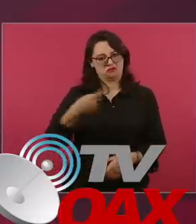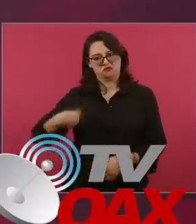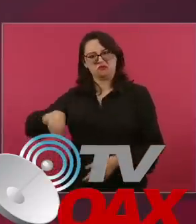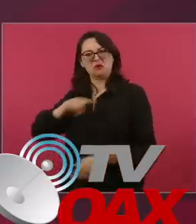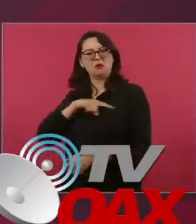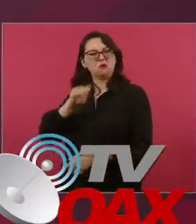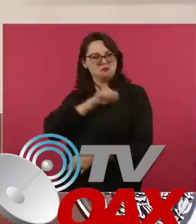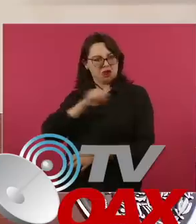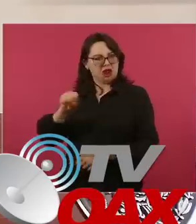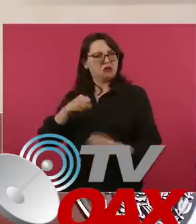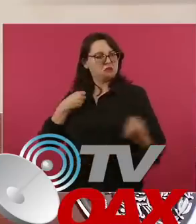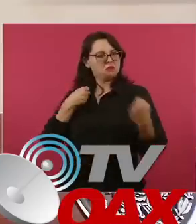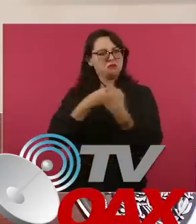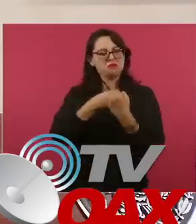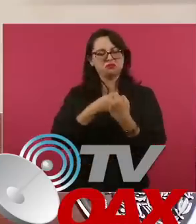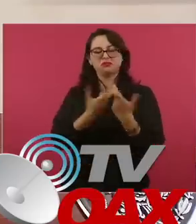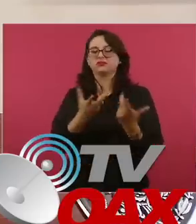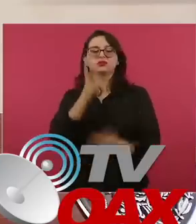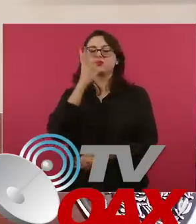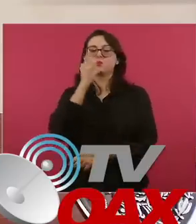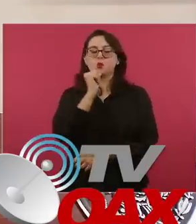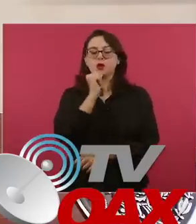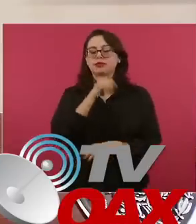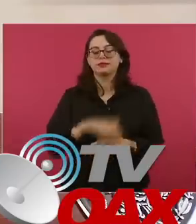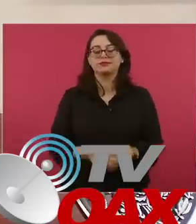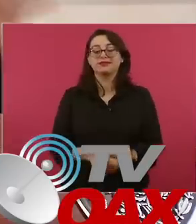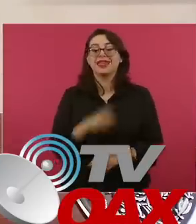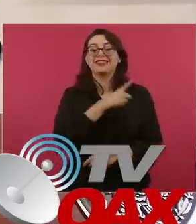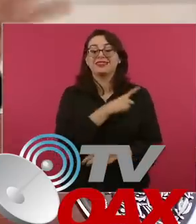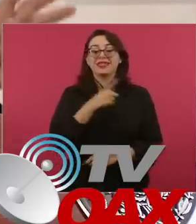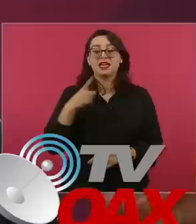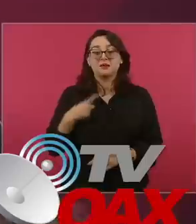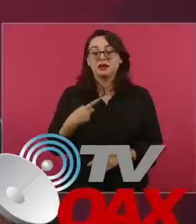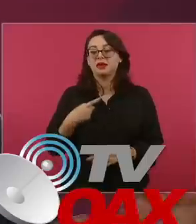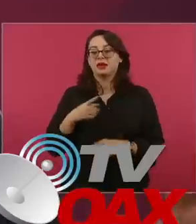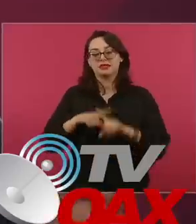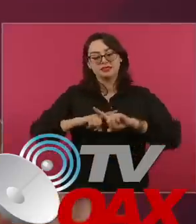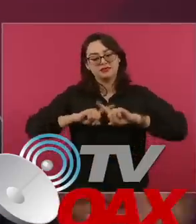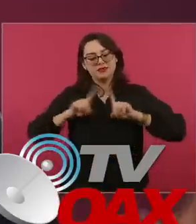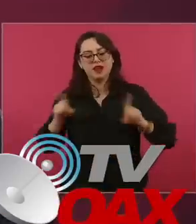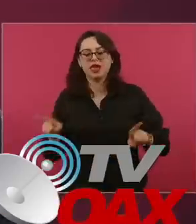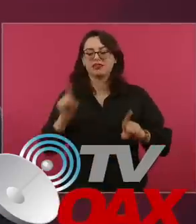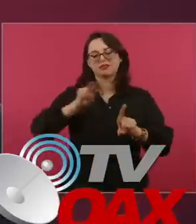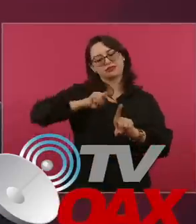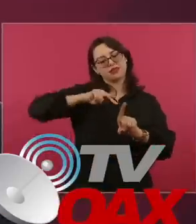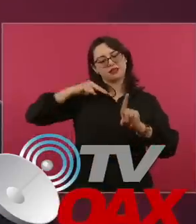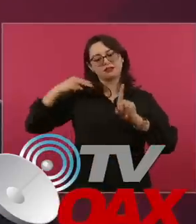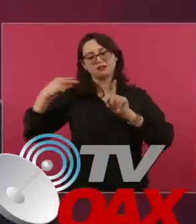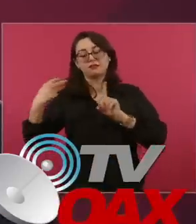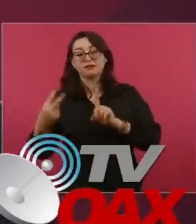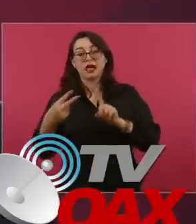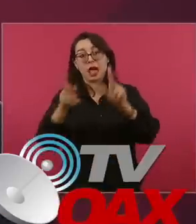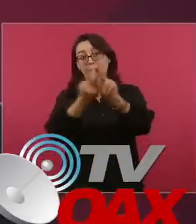Y la paz es fruto de la justicia. Esto los conservadores